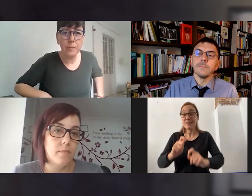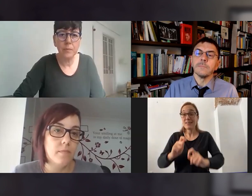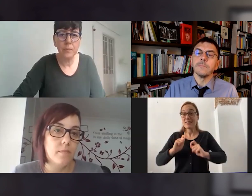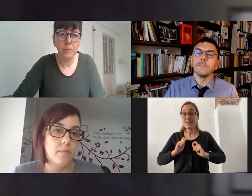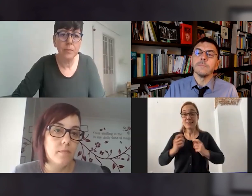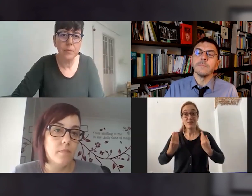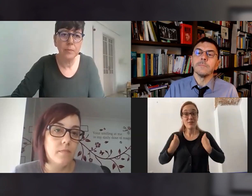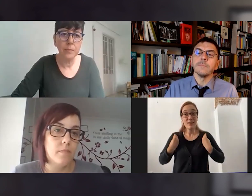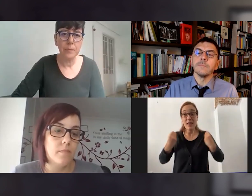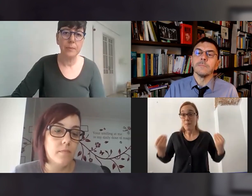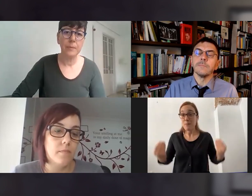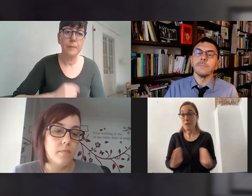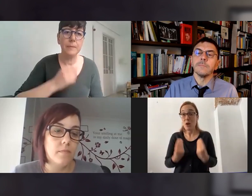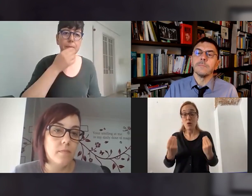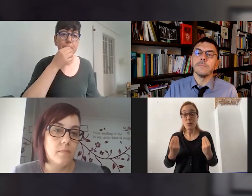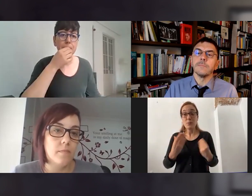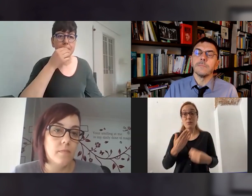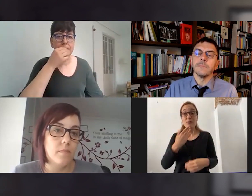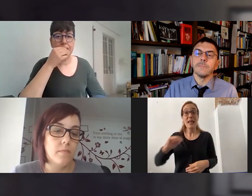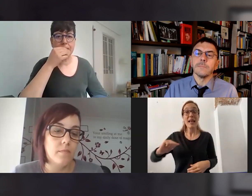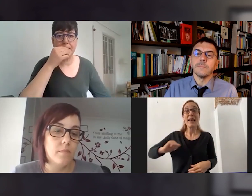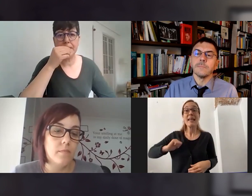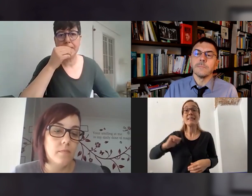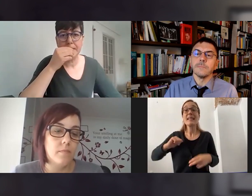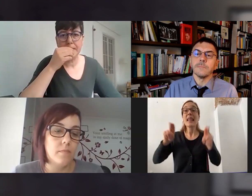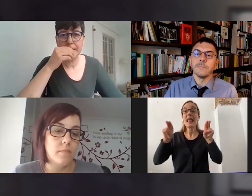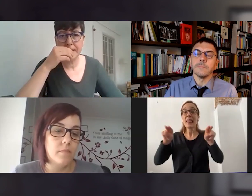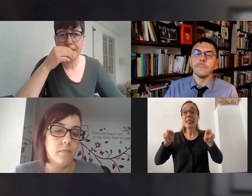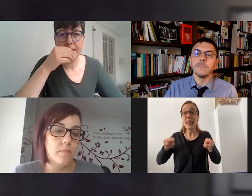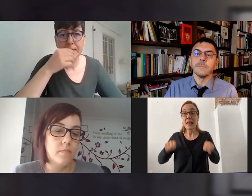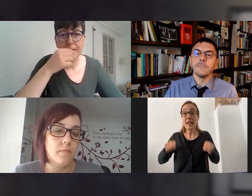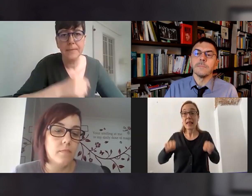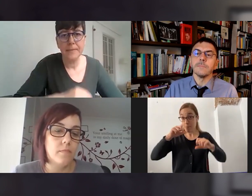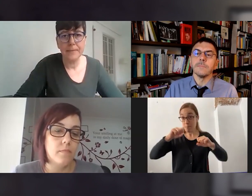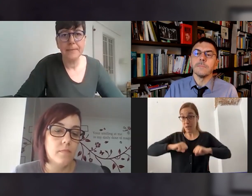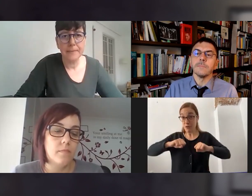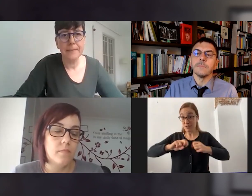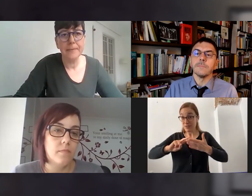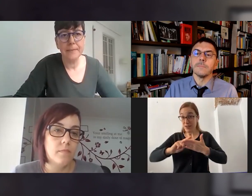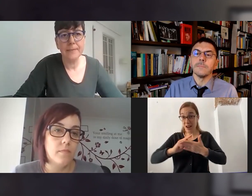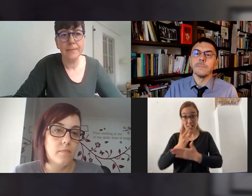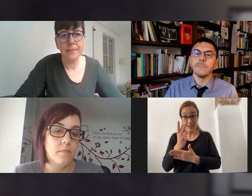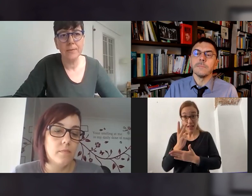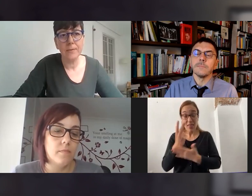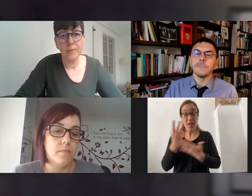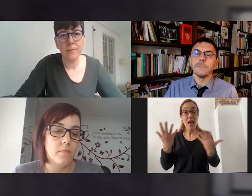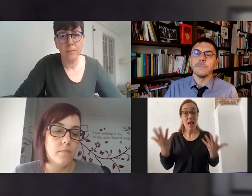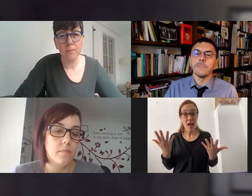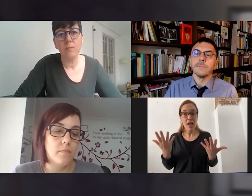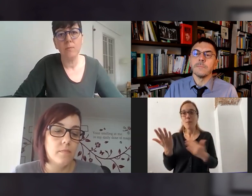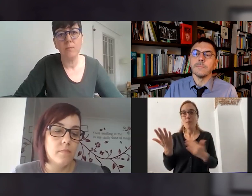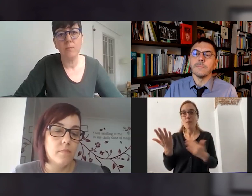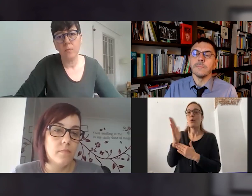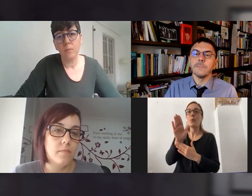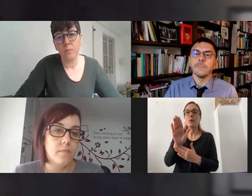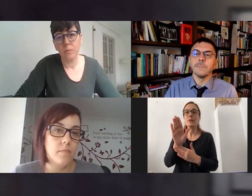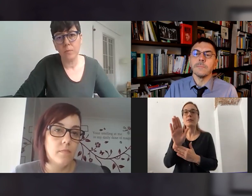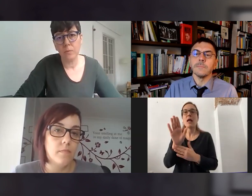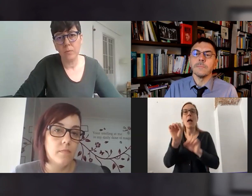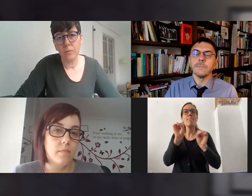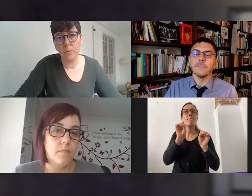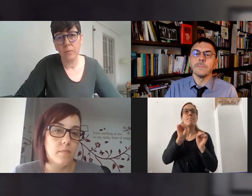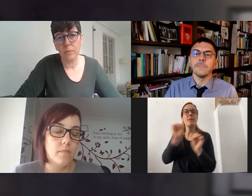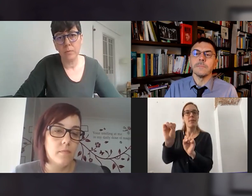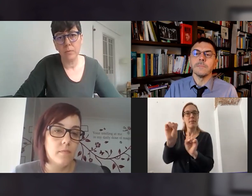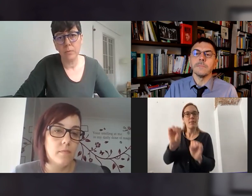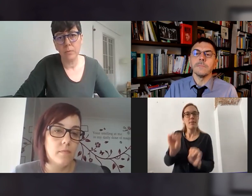fracasa en las residencias, como va a pasar en la Comunidad de Madrid, ¿cuál es la propuesta de Podemos? Blindarlas. Que vuelvan bajo el control público y